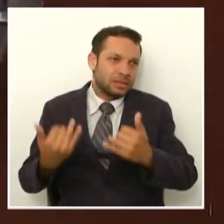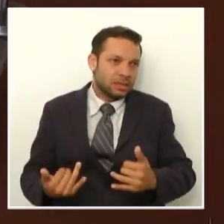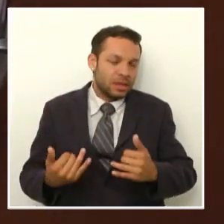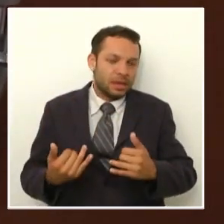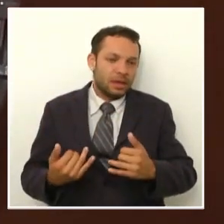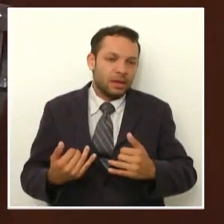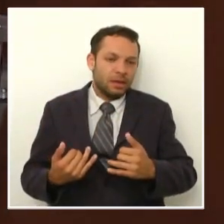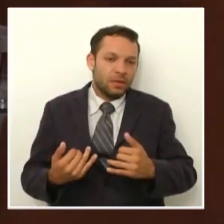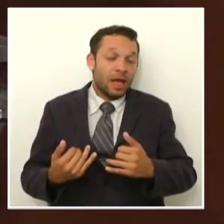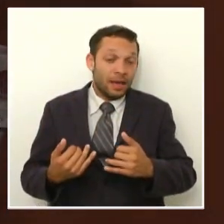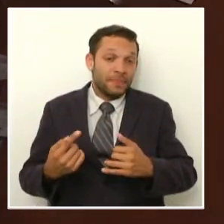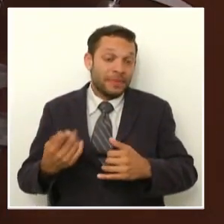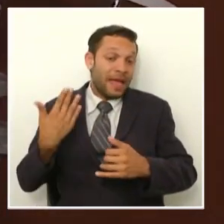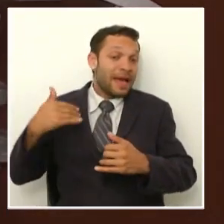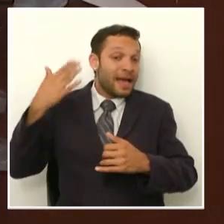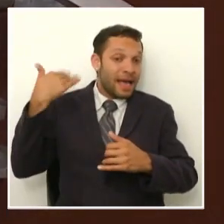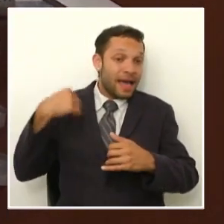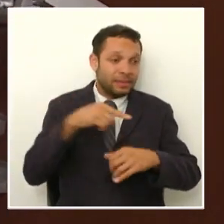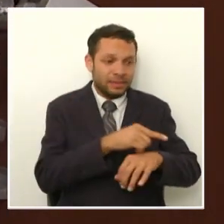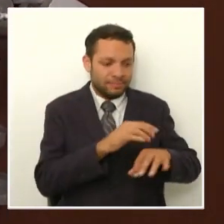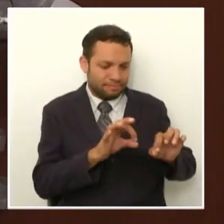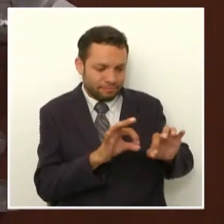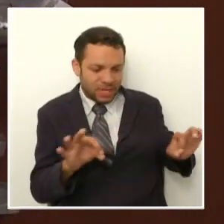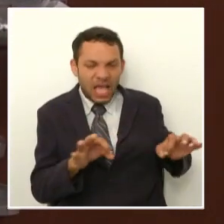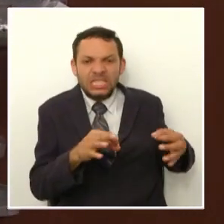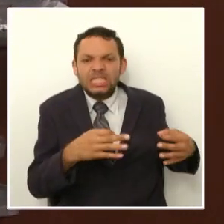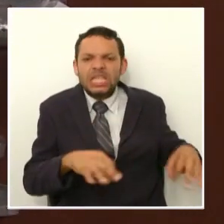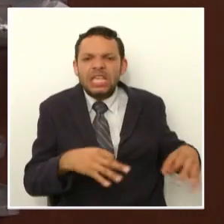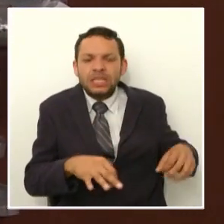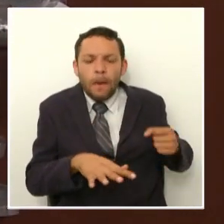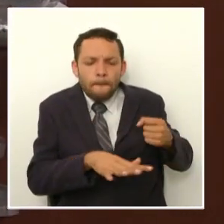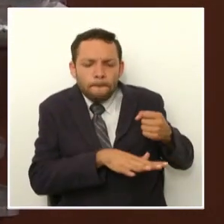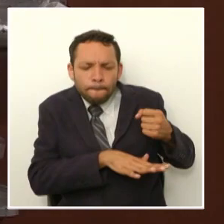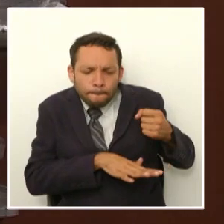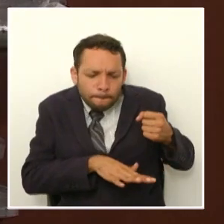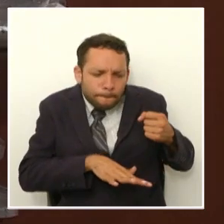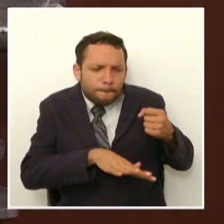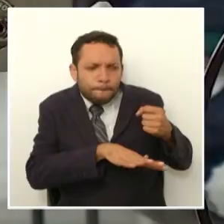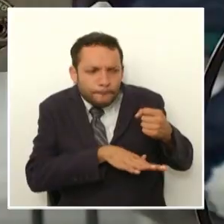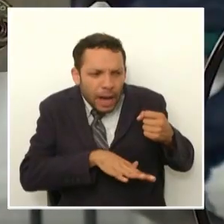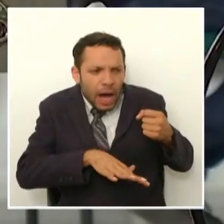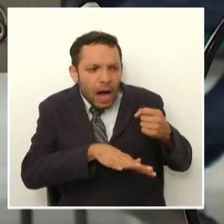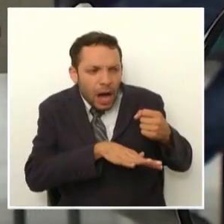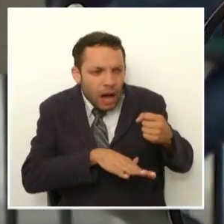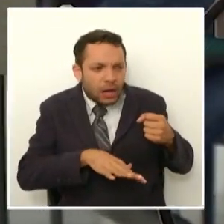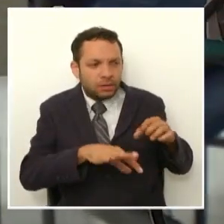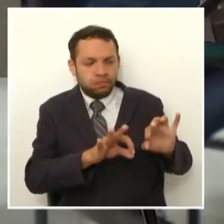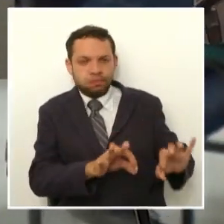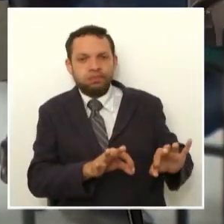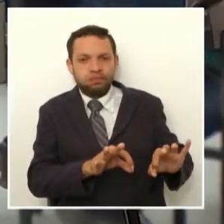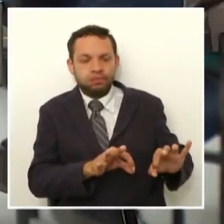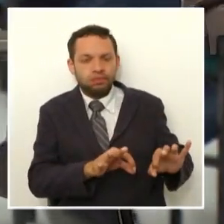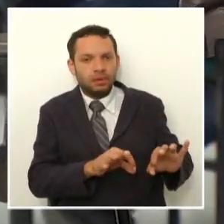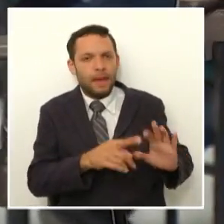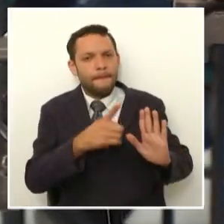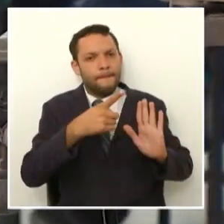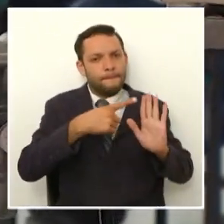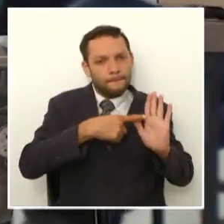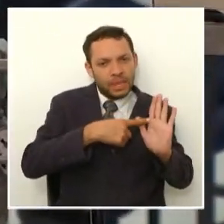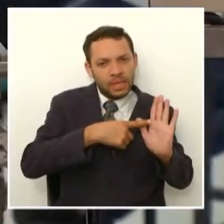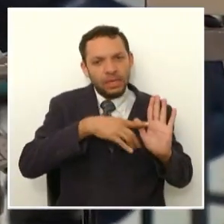tipos de monitoría que usted se pueda imaginar. Esta es una mucho más antigua, que es una máquina por ahí del año